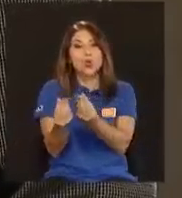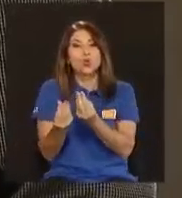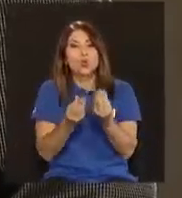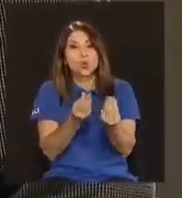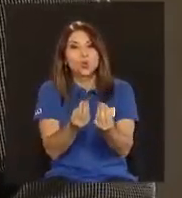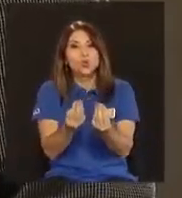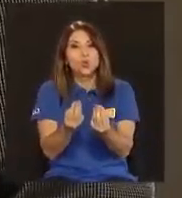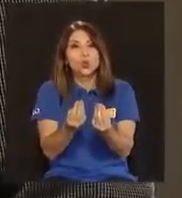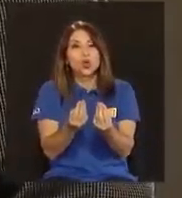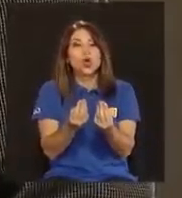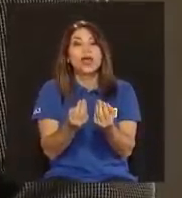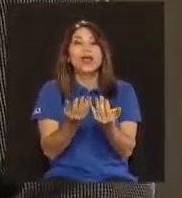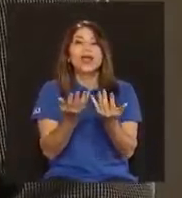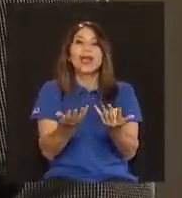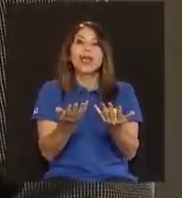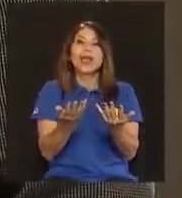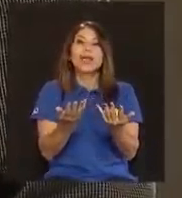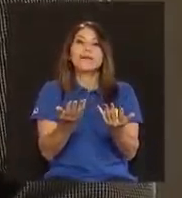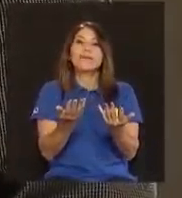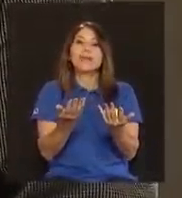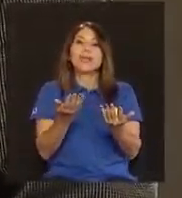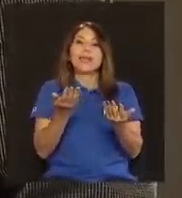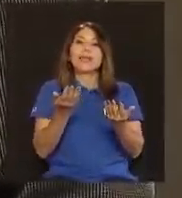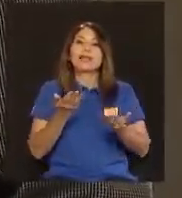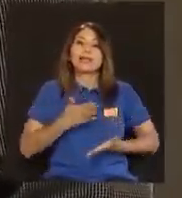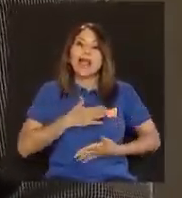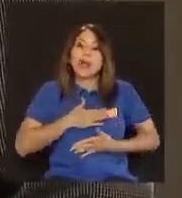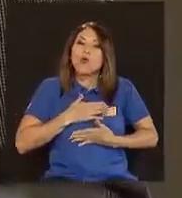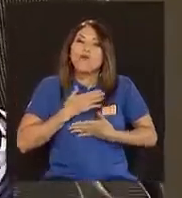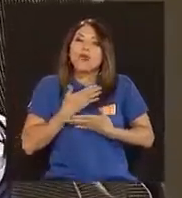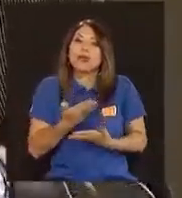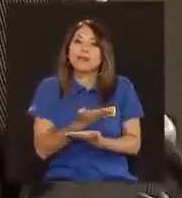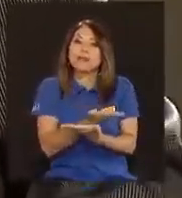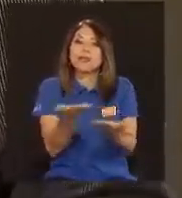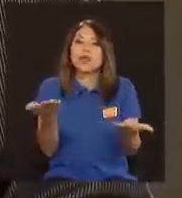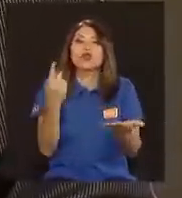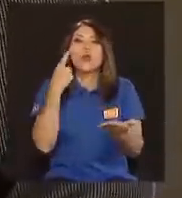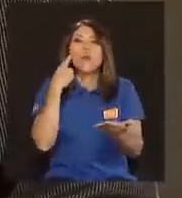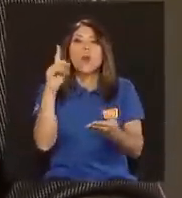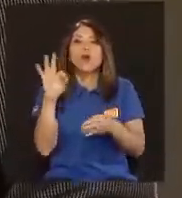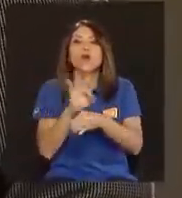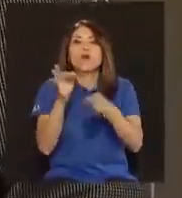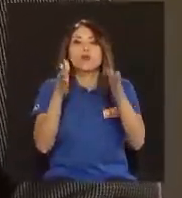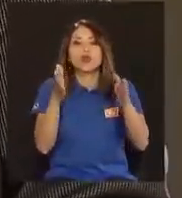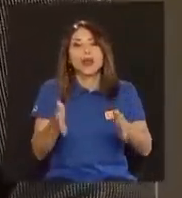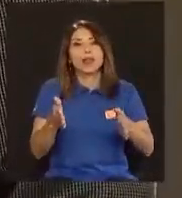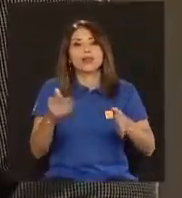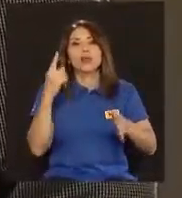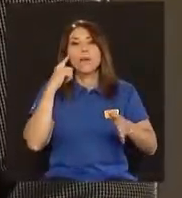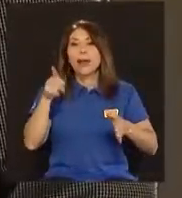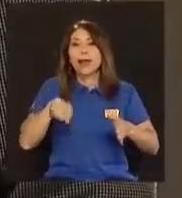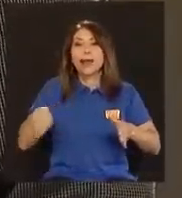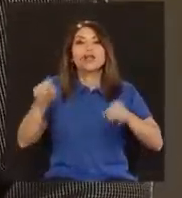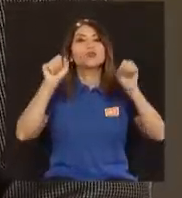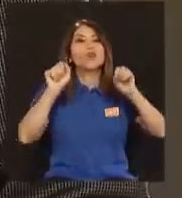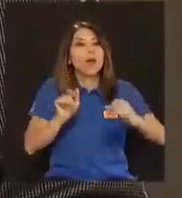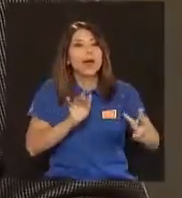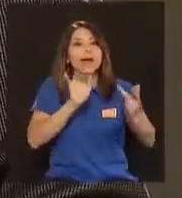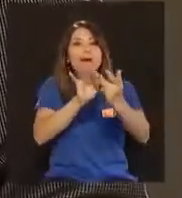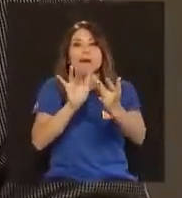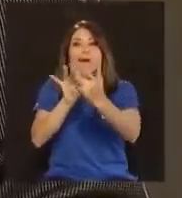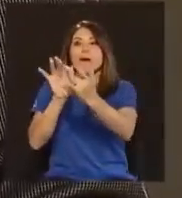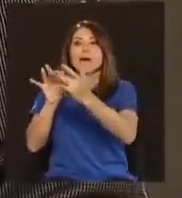sean ofrecidos por funcionarios diseñados, hechos uh-huh. para poderle llegar a esa clientela. En algunos casos